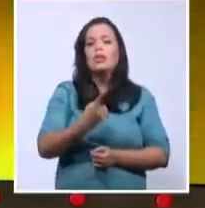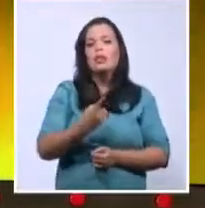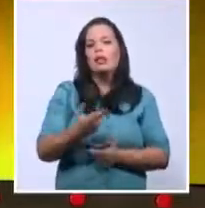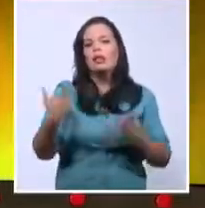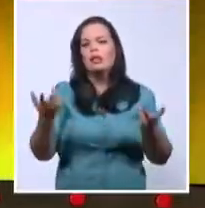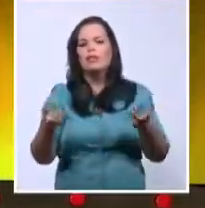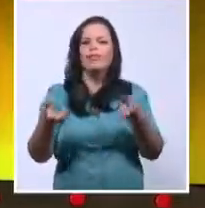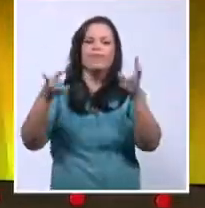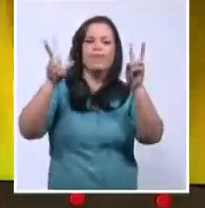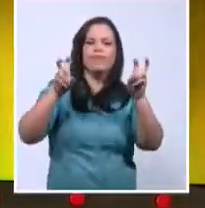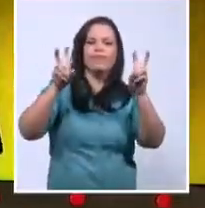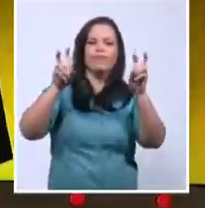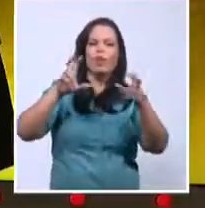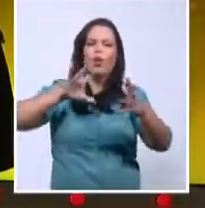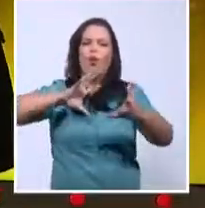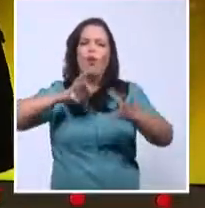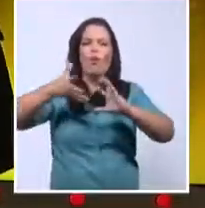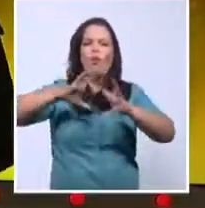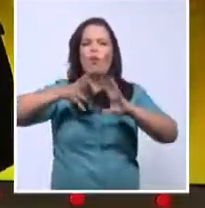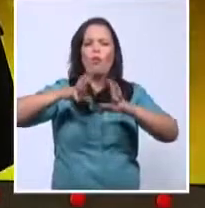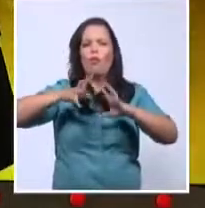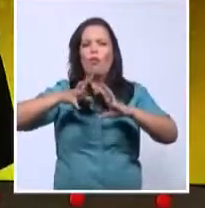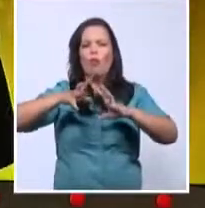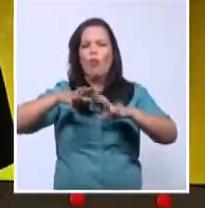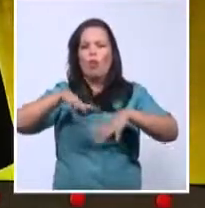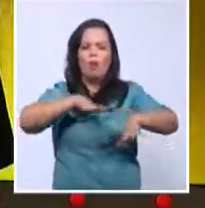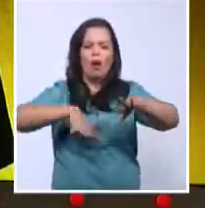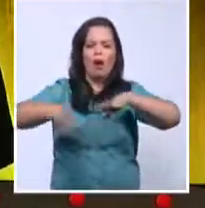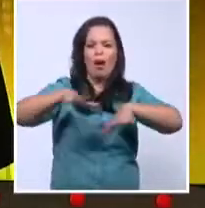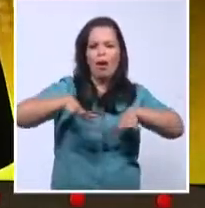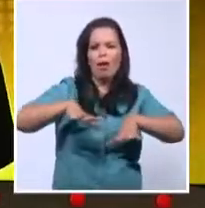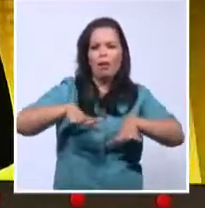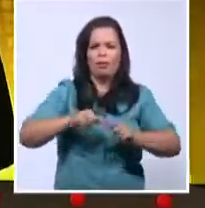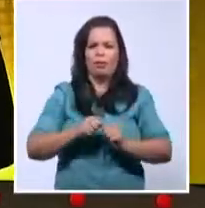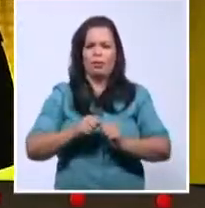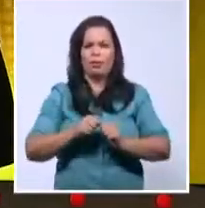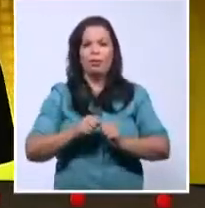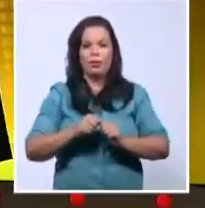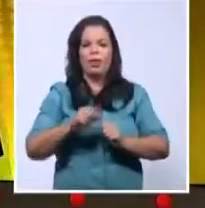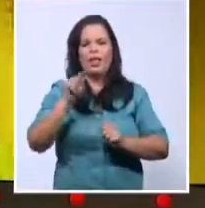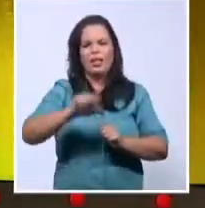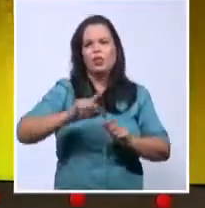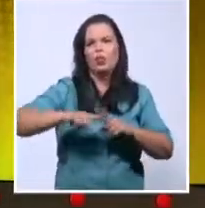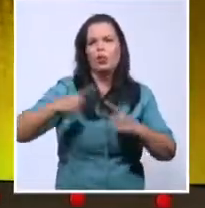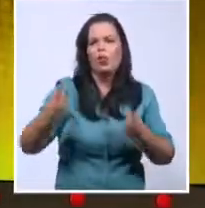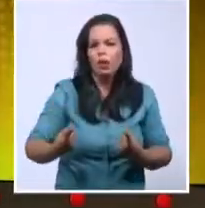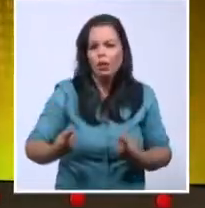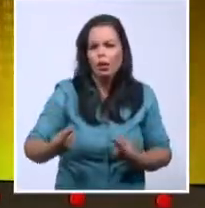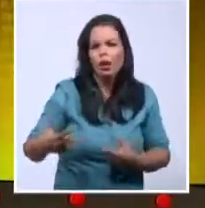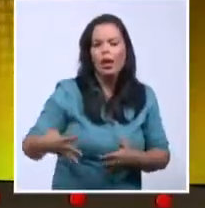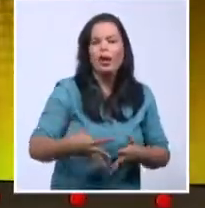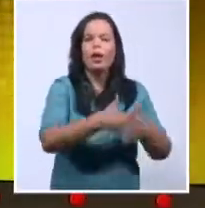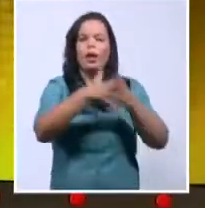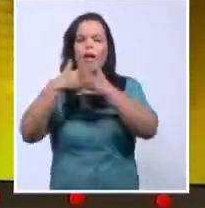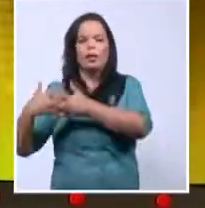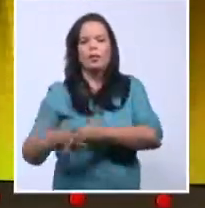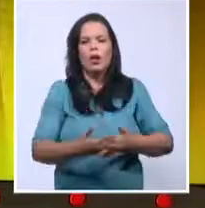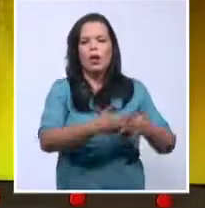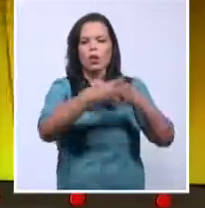guión, de esos manuales de la CIA, donde esos golpes blandos comienzan así, por crear esa cortina de humo,